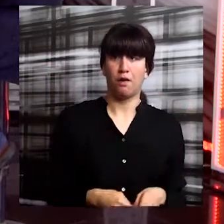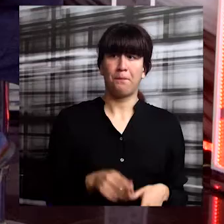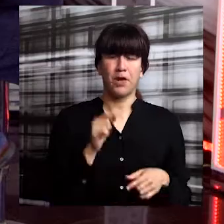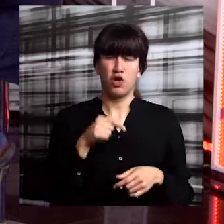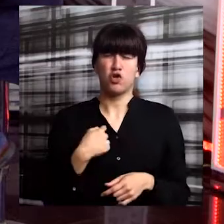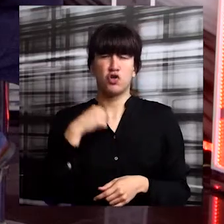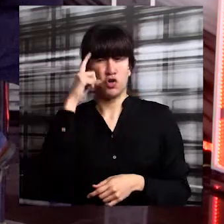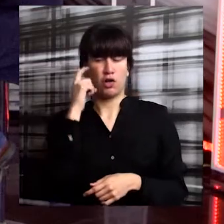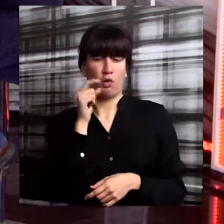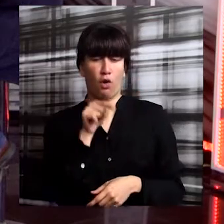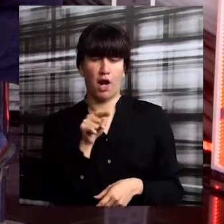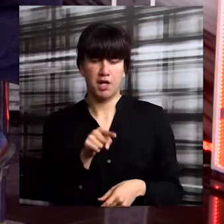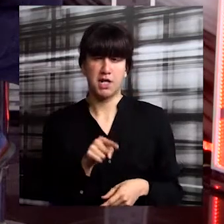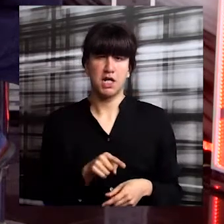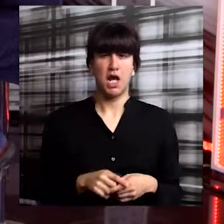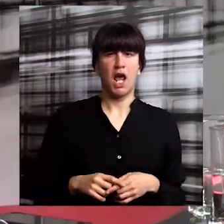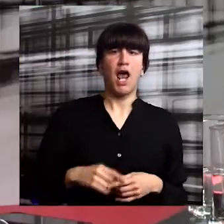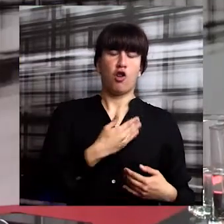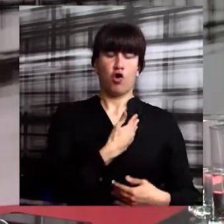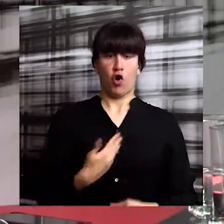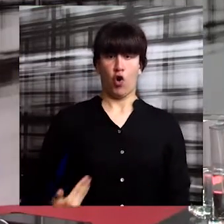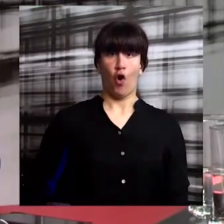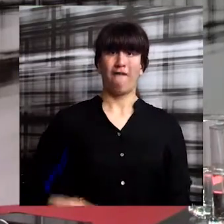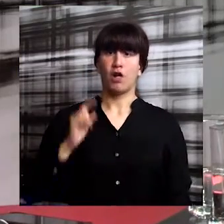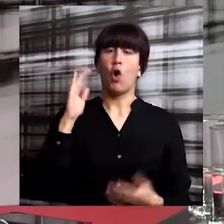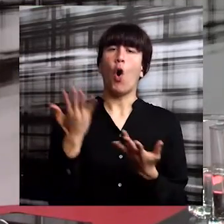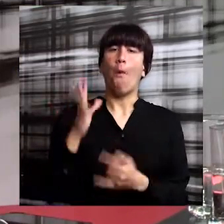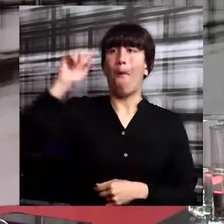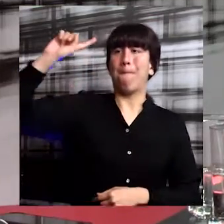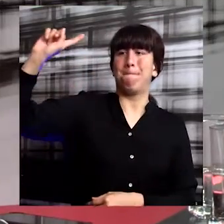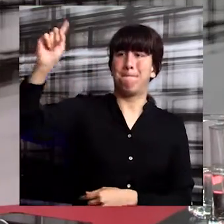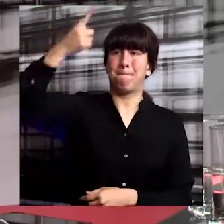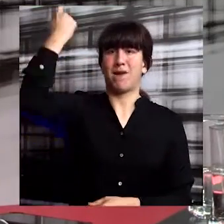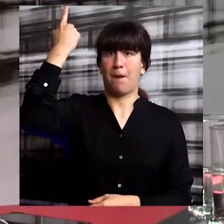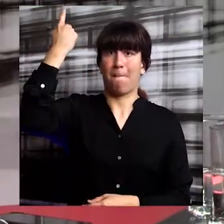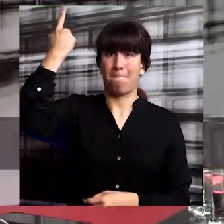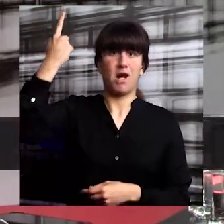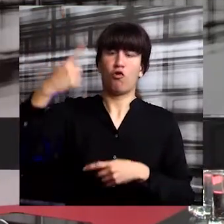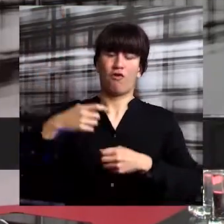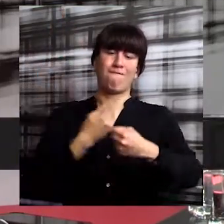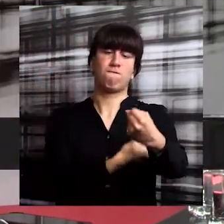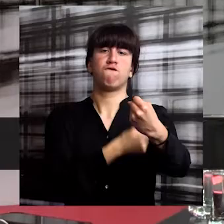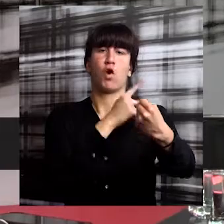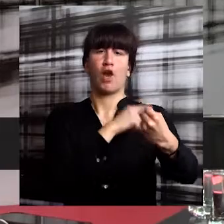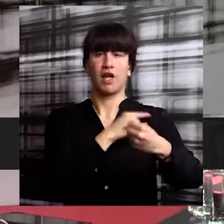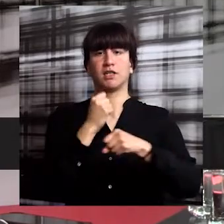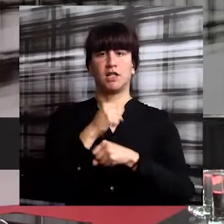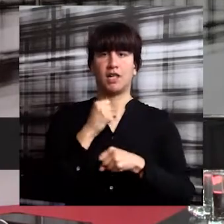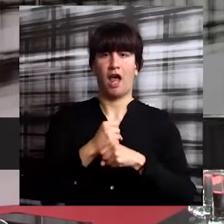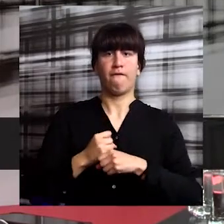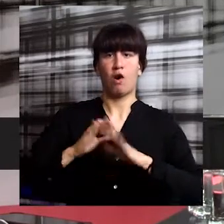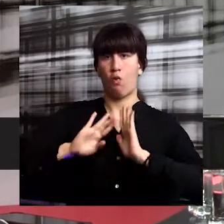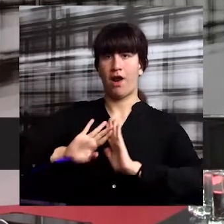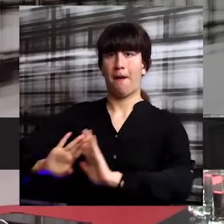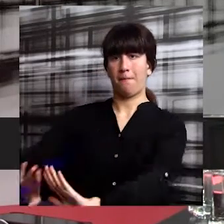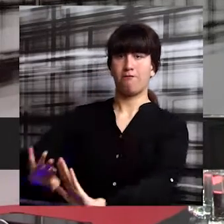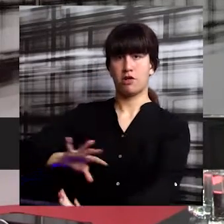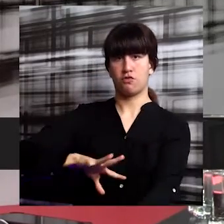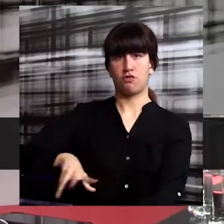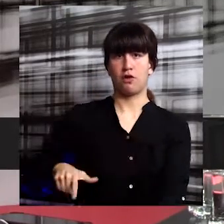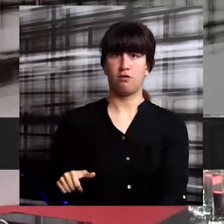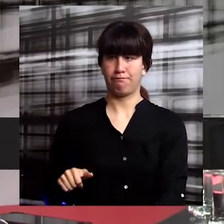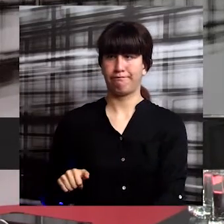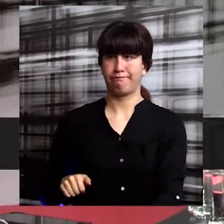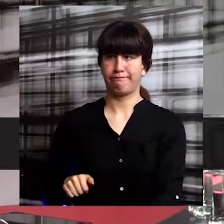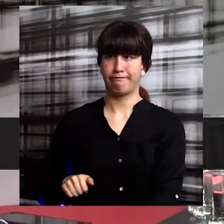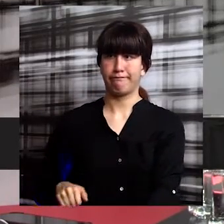por lo tanto, yo creo que ahí el gobierno apunta bien a poner como primera prioridad el fortalecer la labor de la prevención del delito. Y ahí es donde